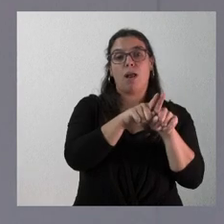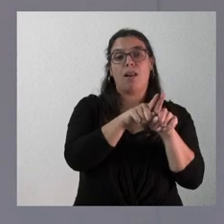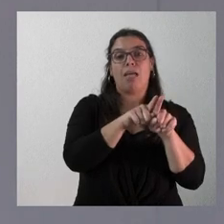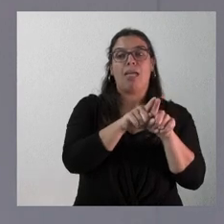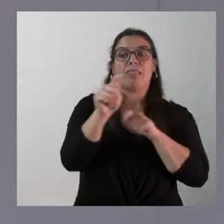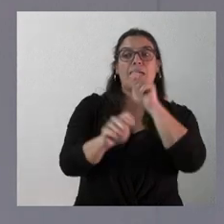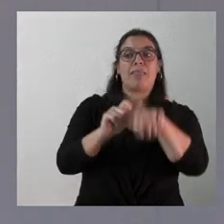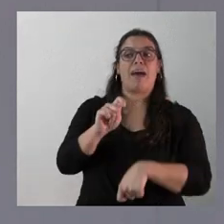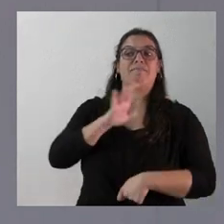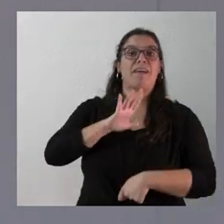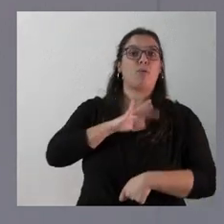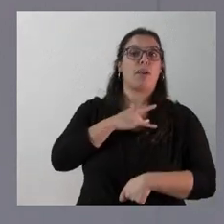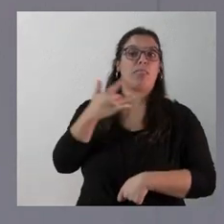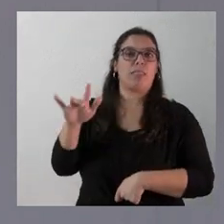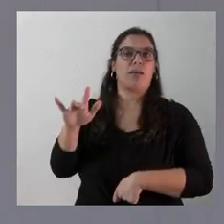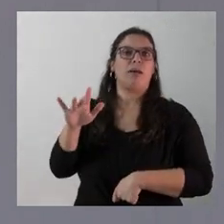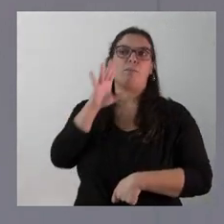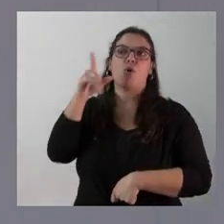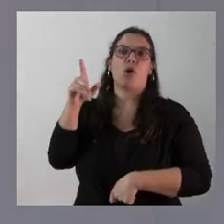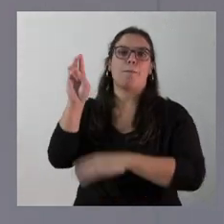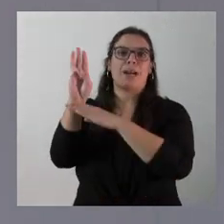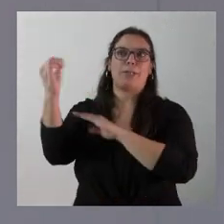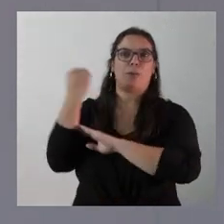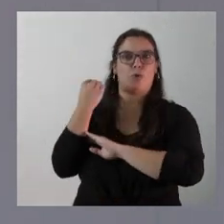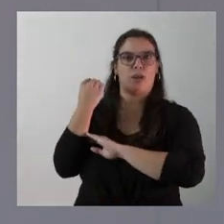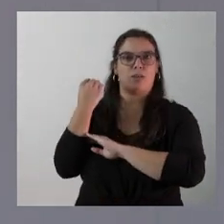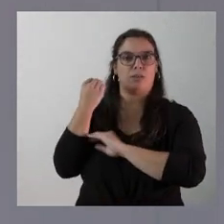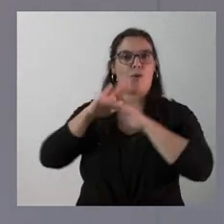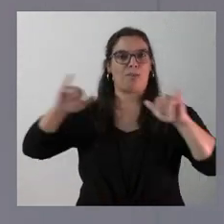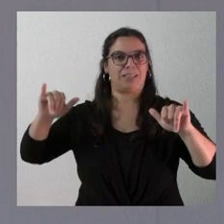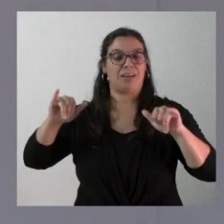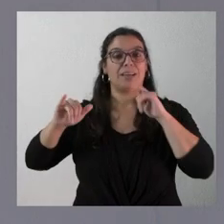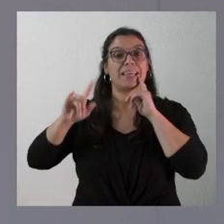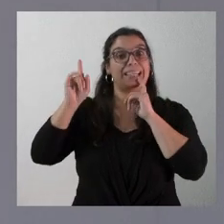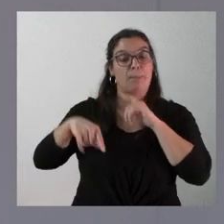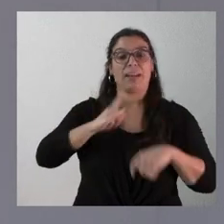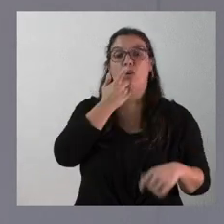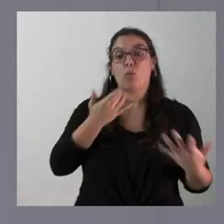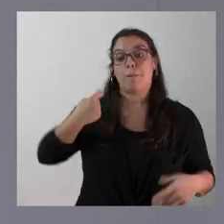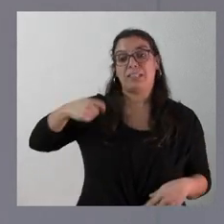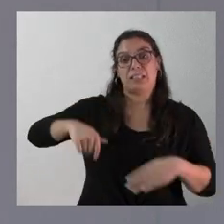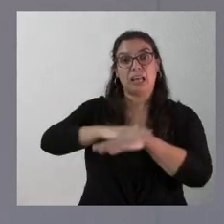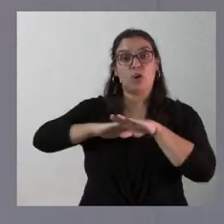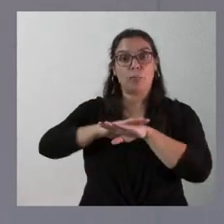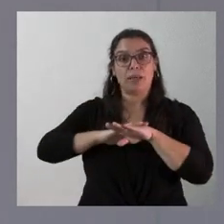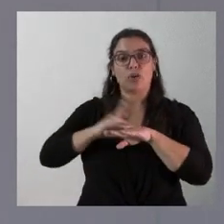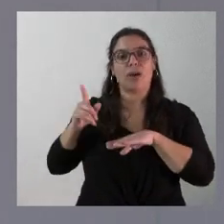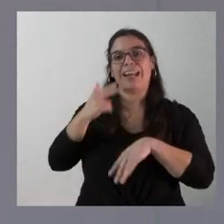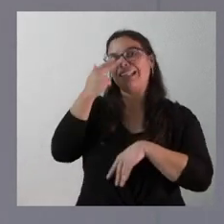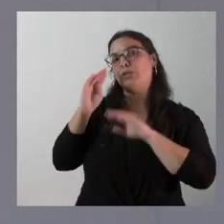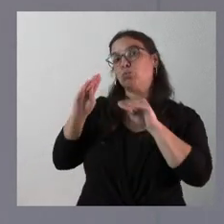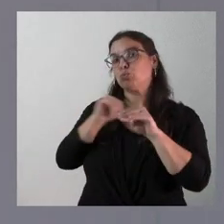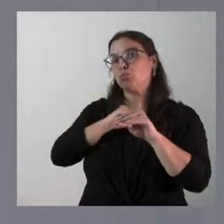a aquellos que te apoyan parlamentariamente y sobre todo es un error que haya un presidente del gobierno que anteponga su interés